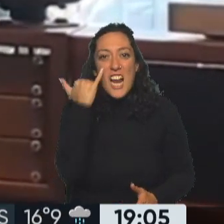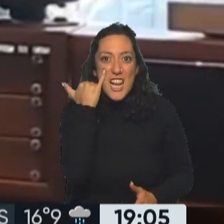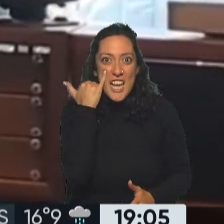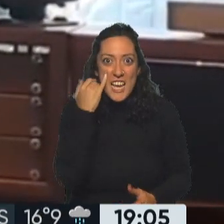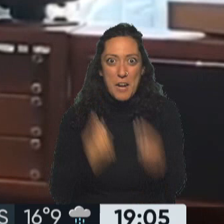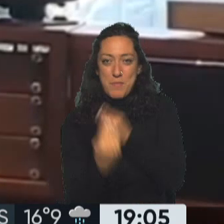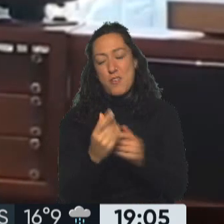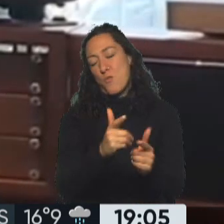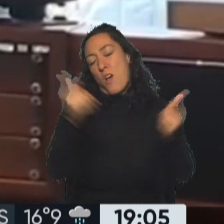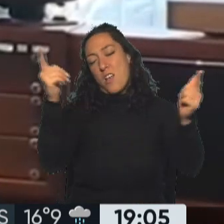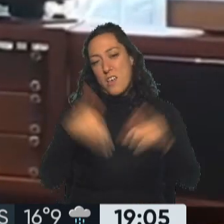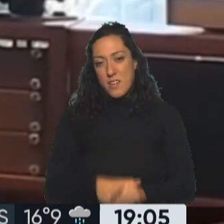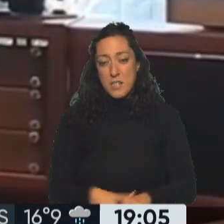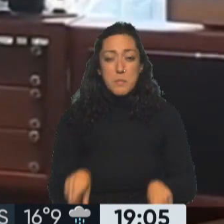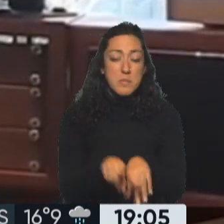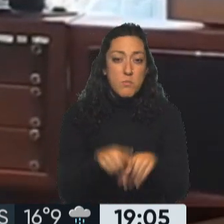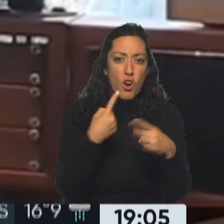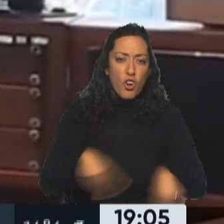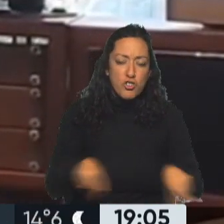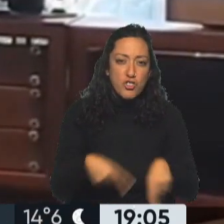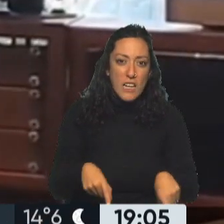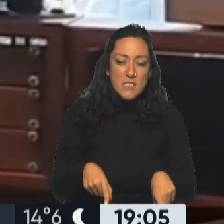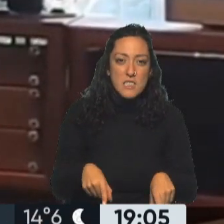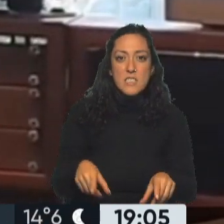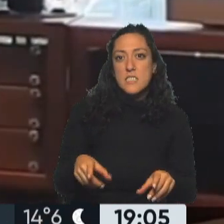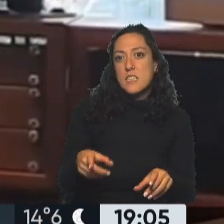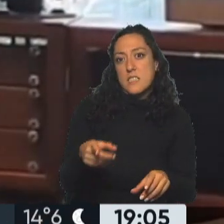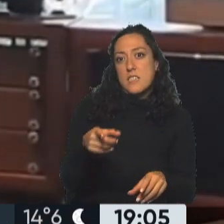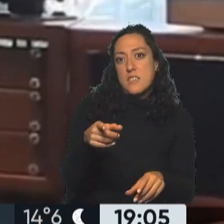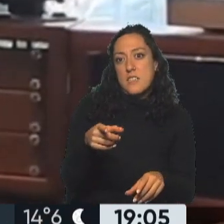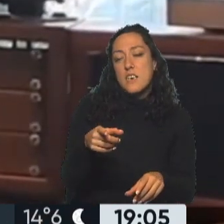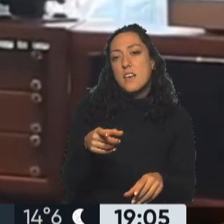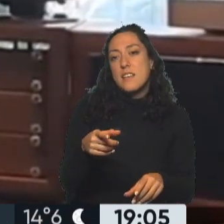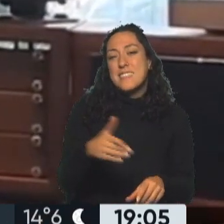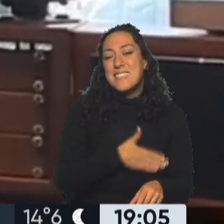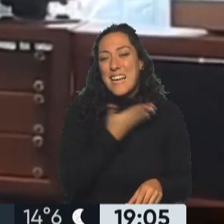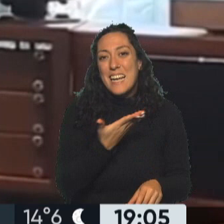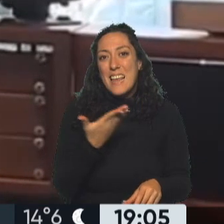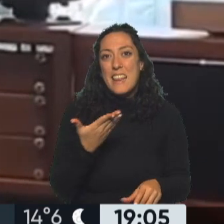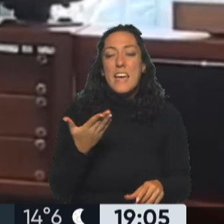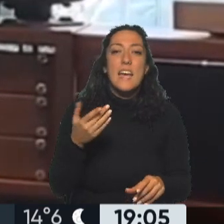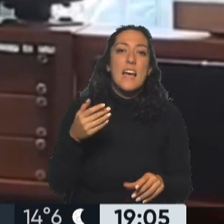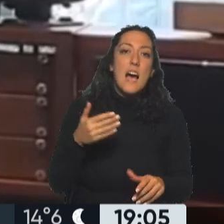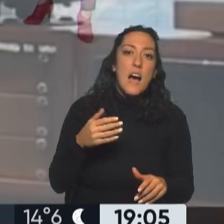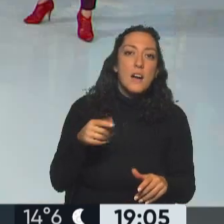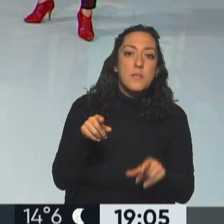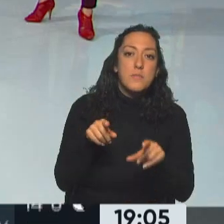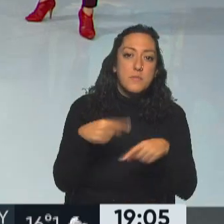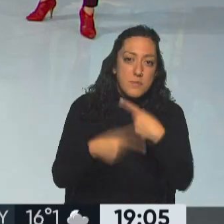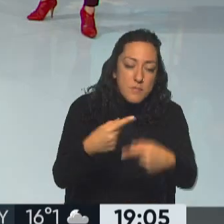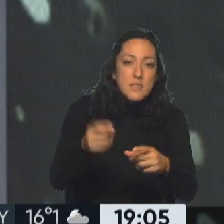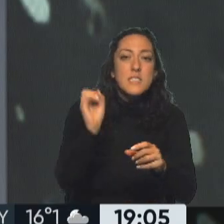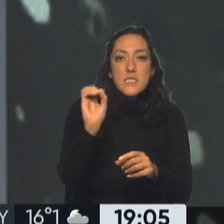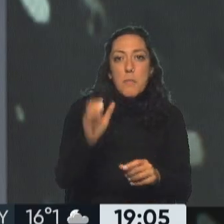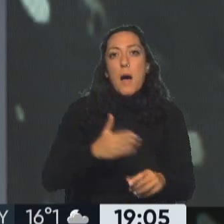y hablando de la importancia de lo analógico esta serie el amor después del amor tiene un montón de canciones representadas Quién las